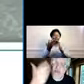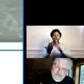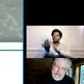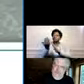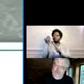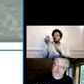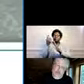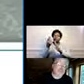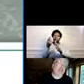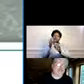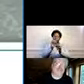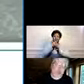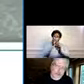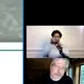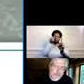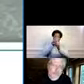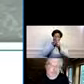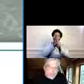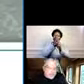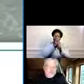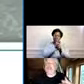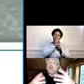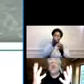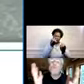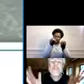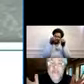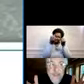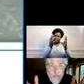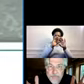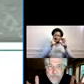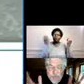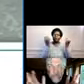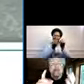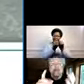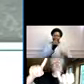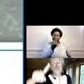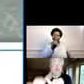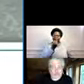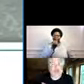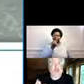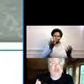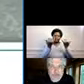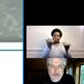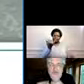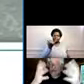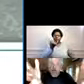Desde que empezó COVID, muchas organizaciones se han comunicado con nosotros para decir, necesitamos ayuda. Ayuda